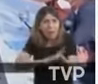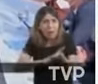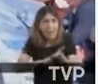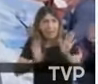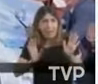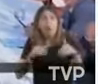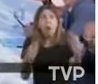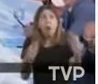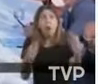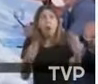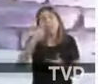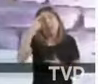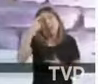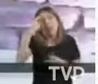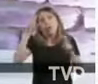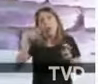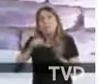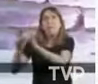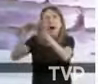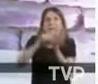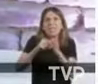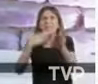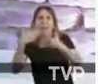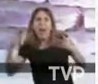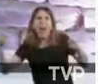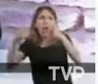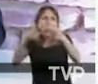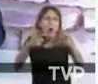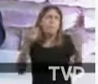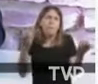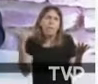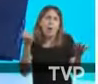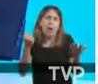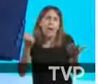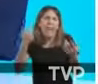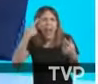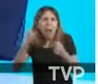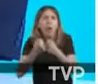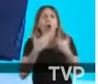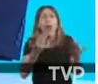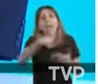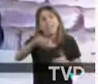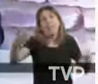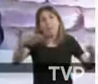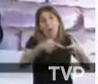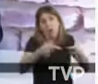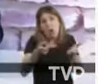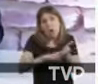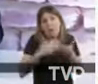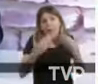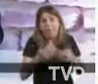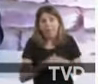creo que la cuestión geopolítica es importantísima en esto. Les agradezco mucho de nuevo esta reunión y